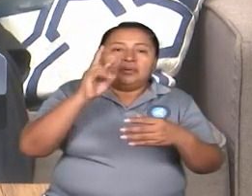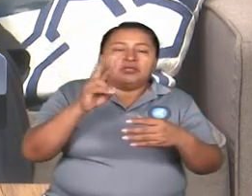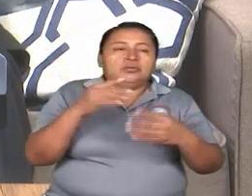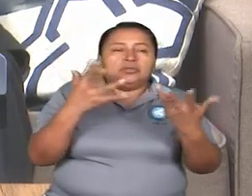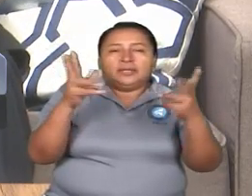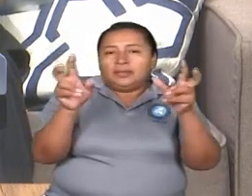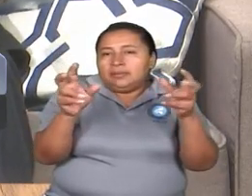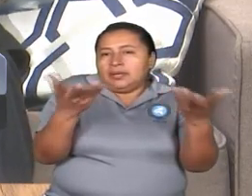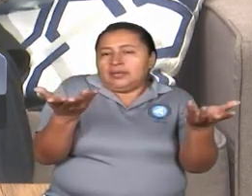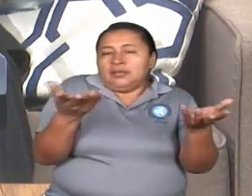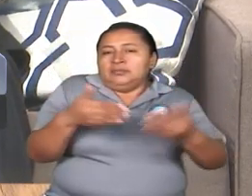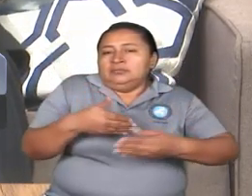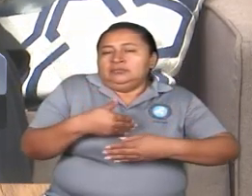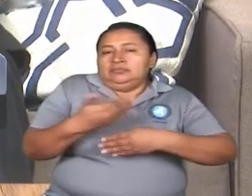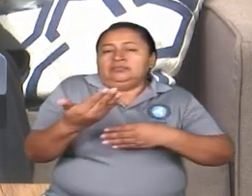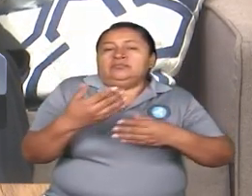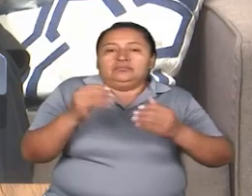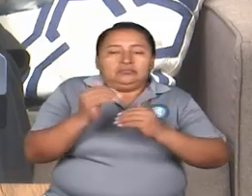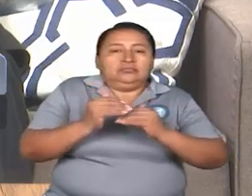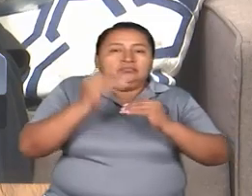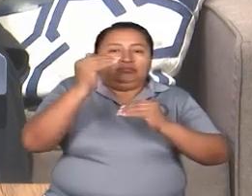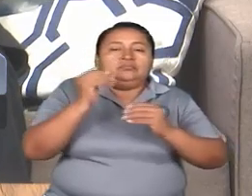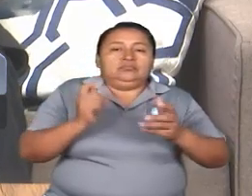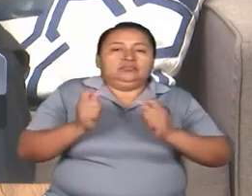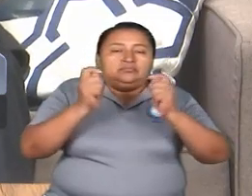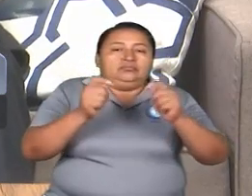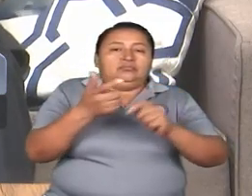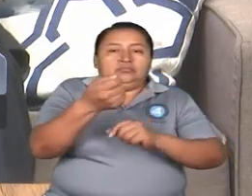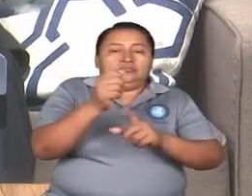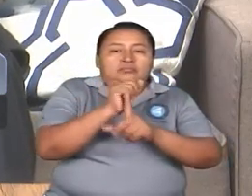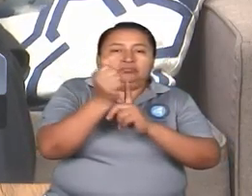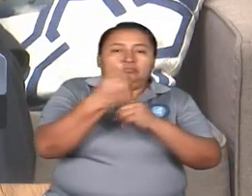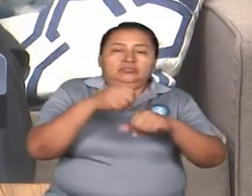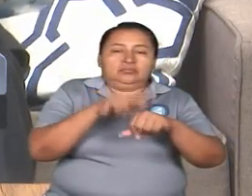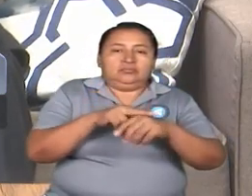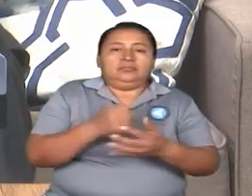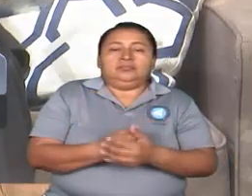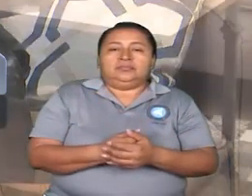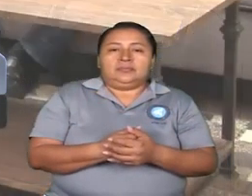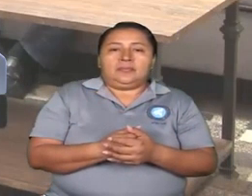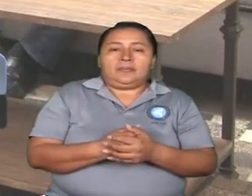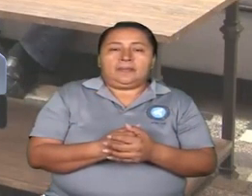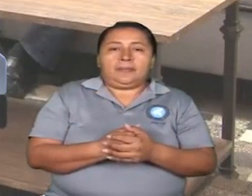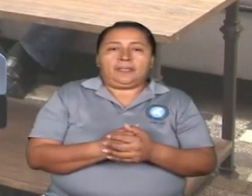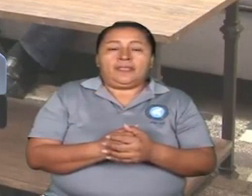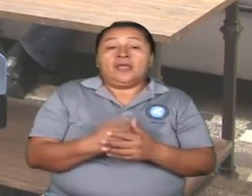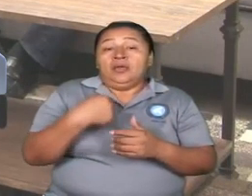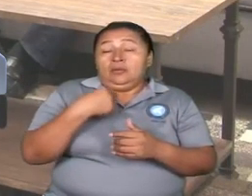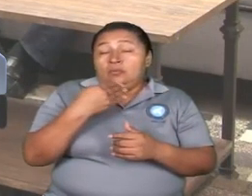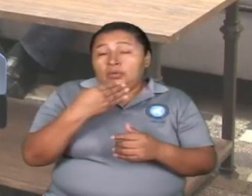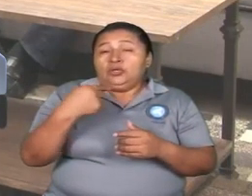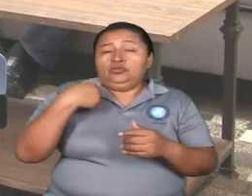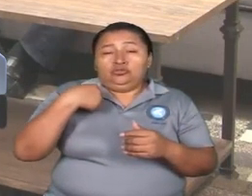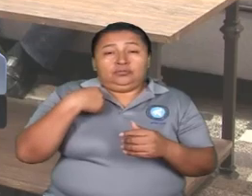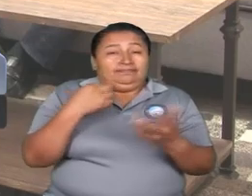aspecto de crecimiento y posicionamiento del canal parlamentario. Bueno, yo auguro